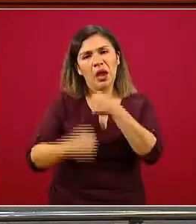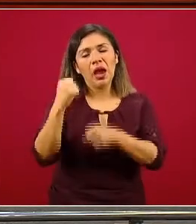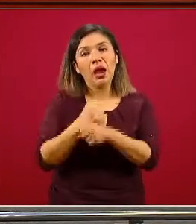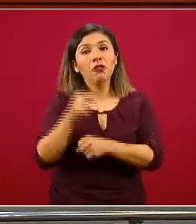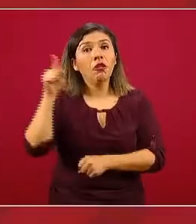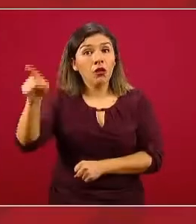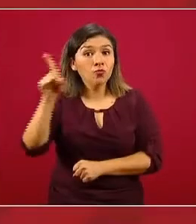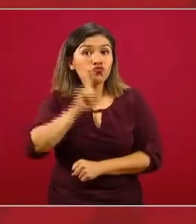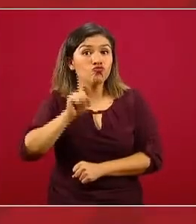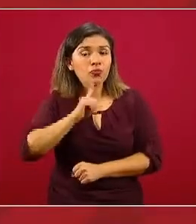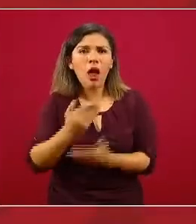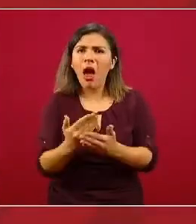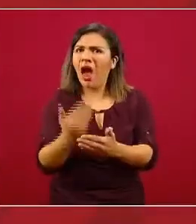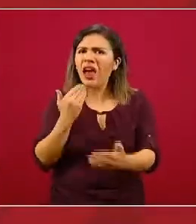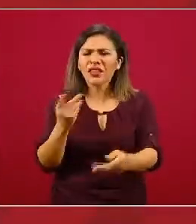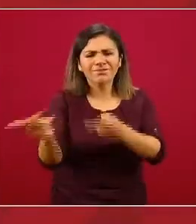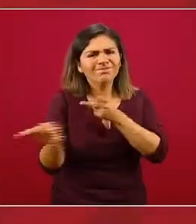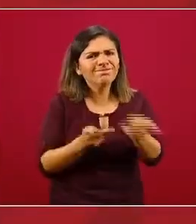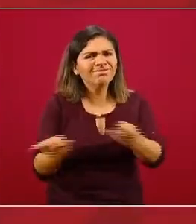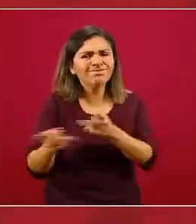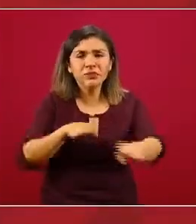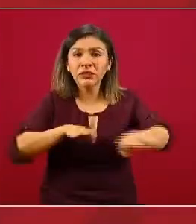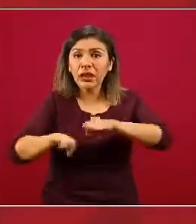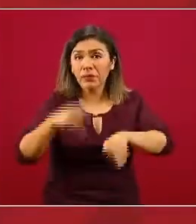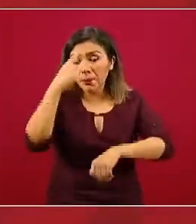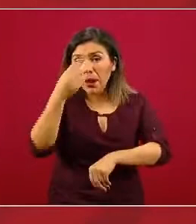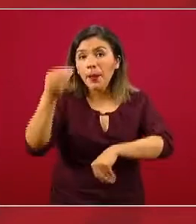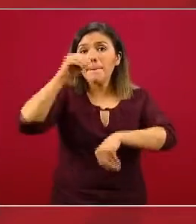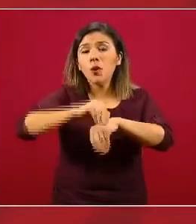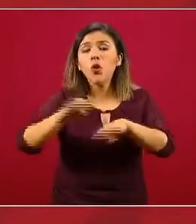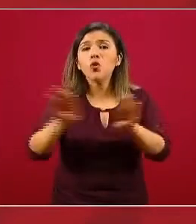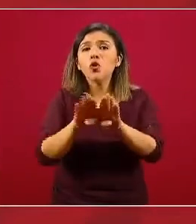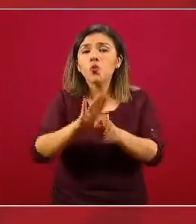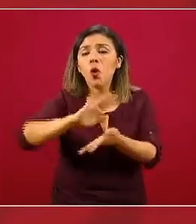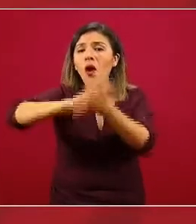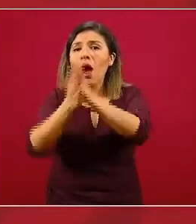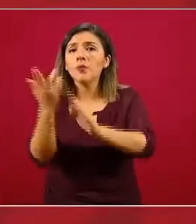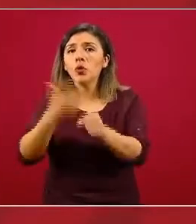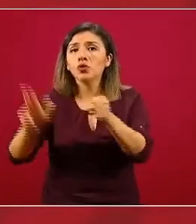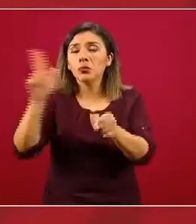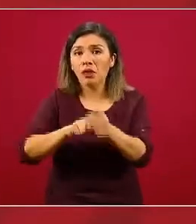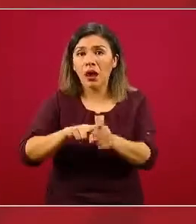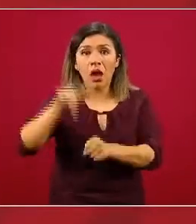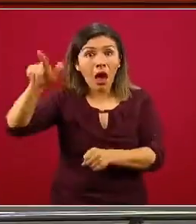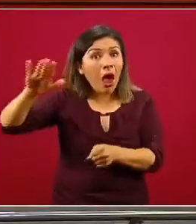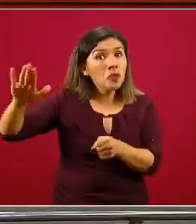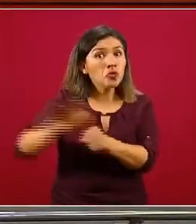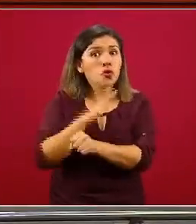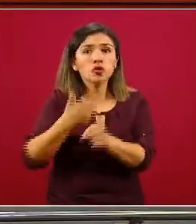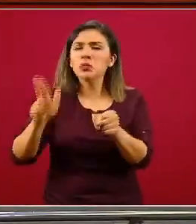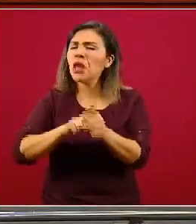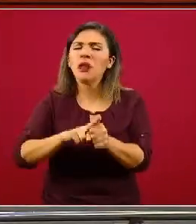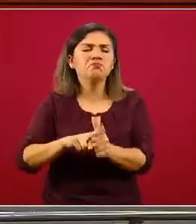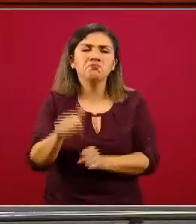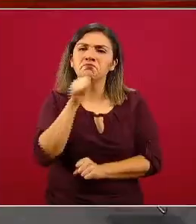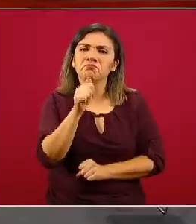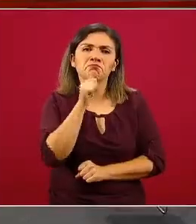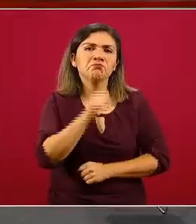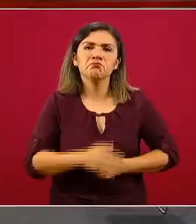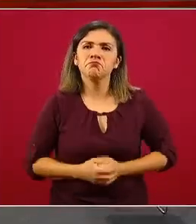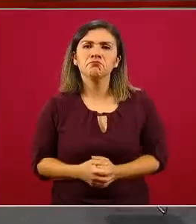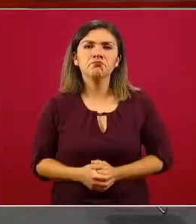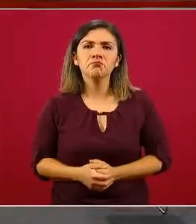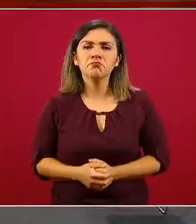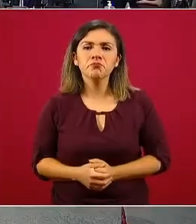y ella muy anticipadamente empezó a trabajar sobre los esquemas de reconversión. Entonces, están lejos de la saturación hospitalaria. Pero nada